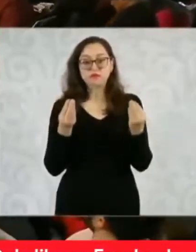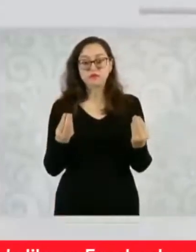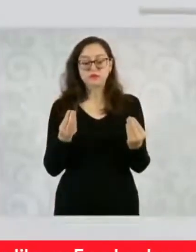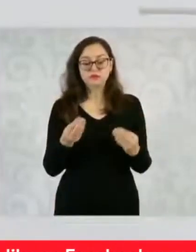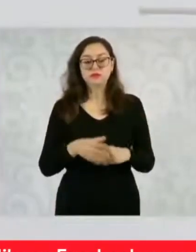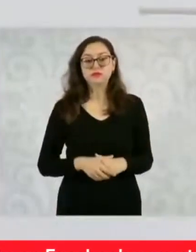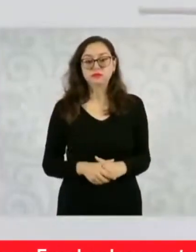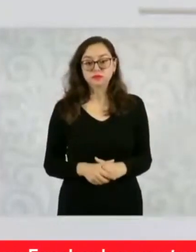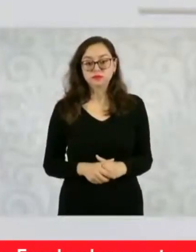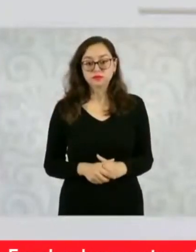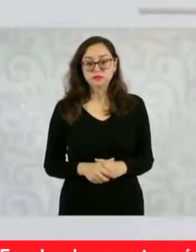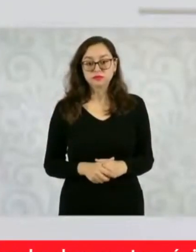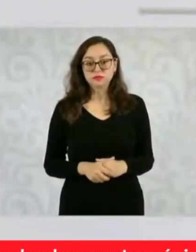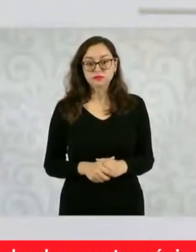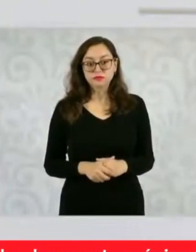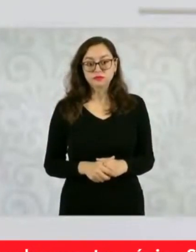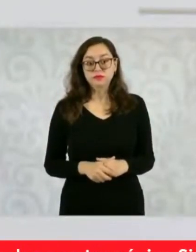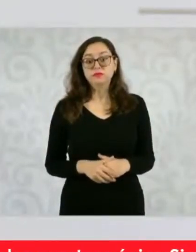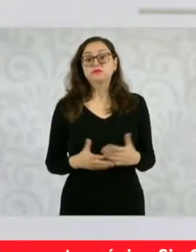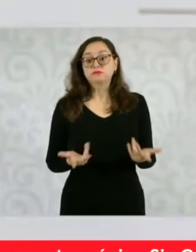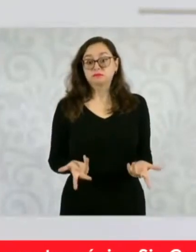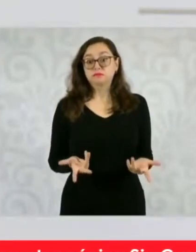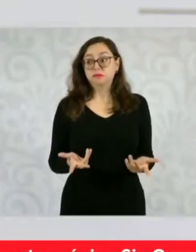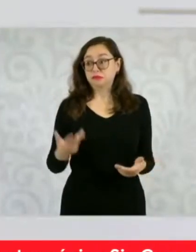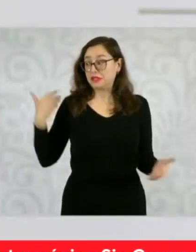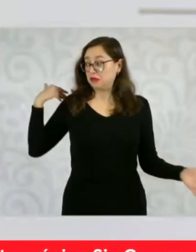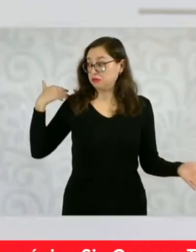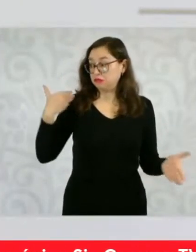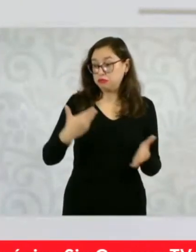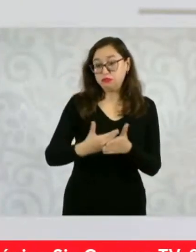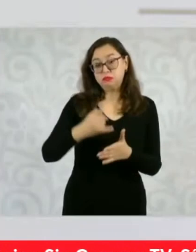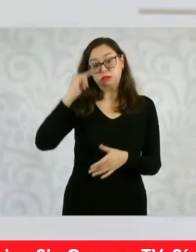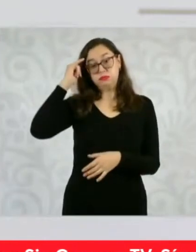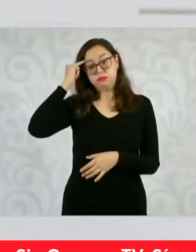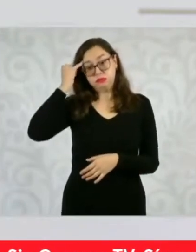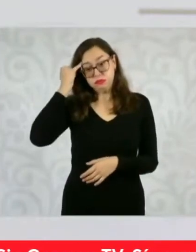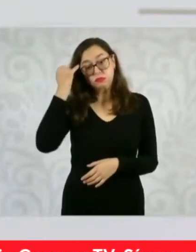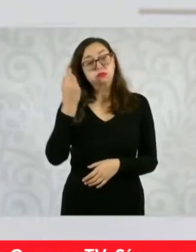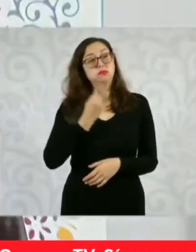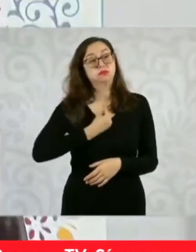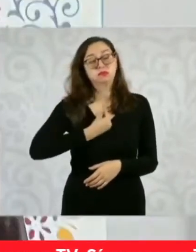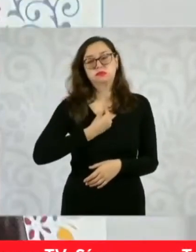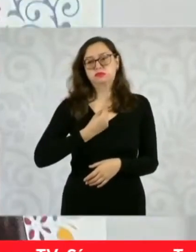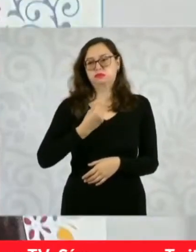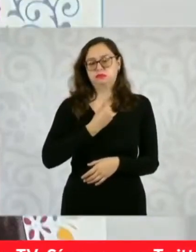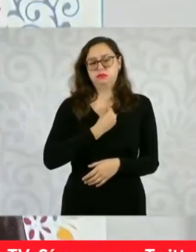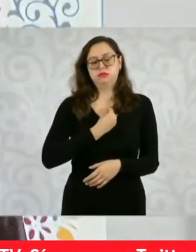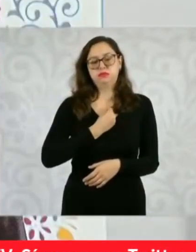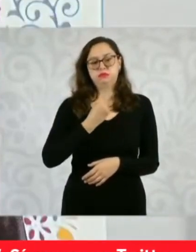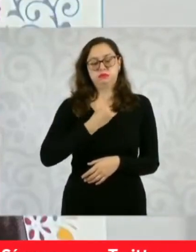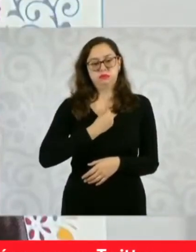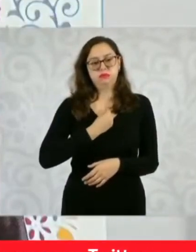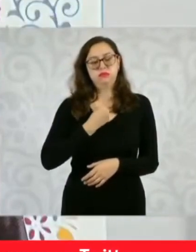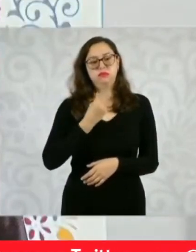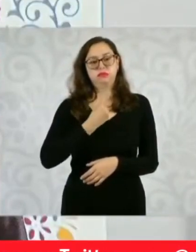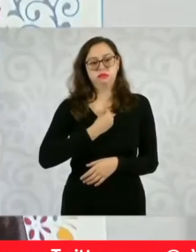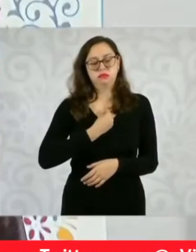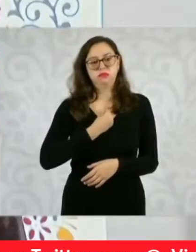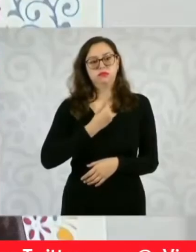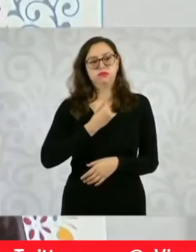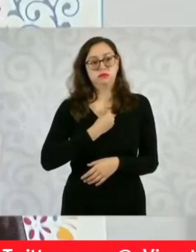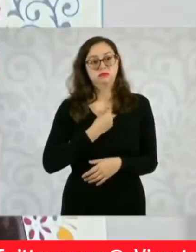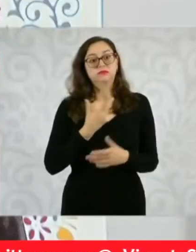Es una resistencia ancestral esos valores que nos han heredado nuestros pueblos ante el